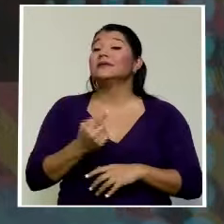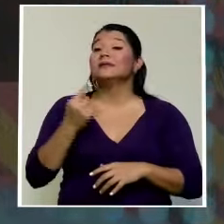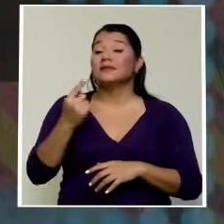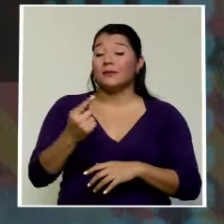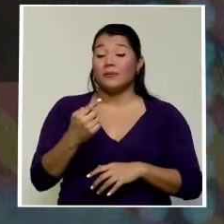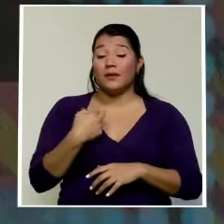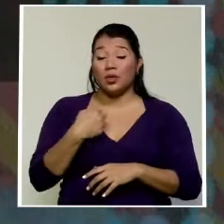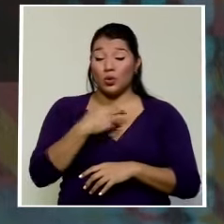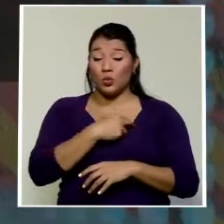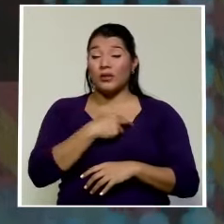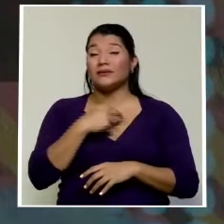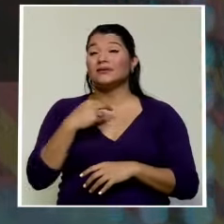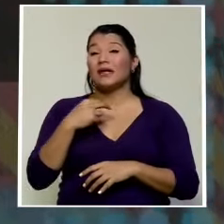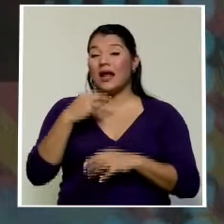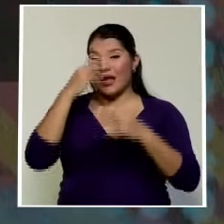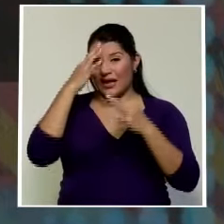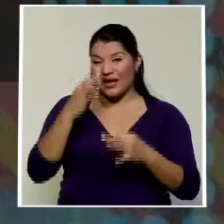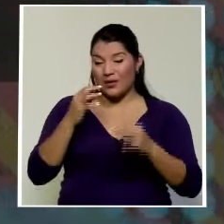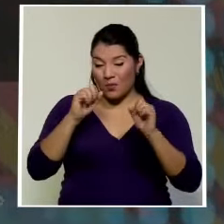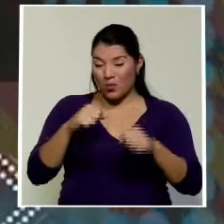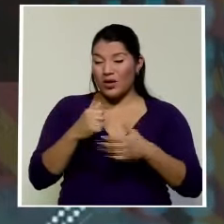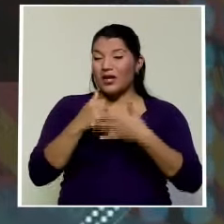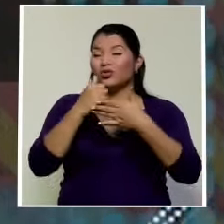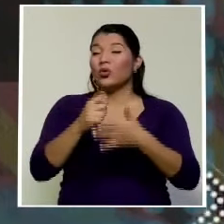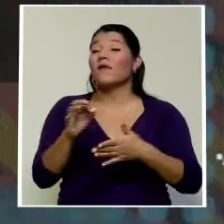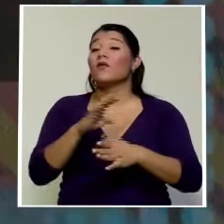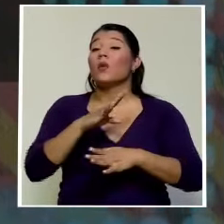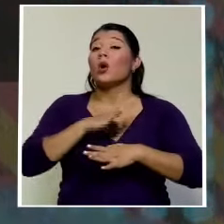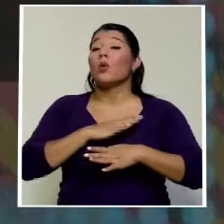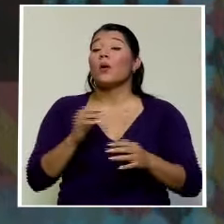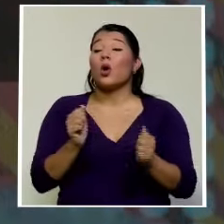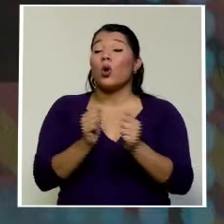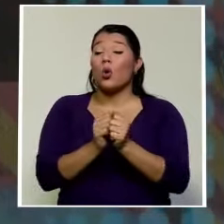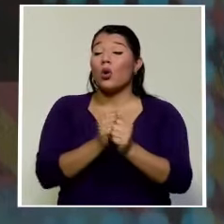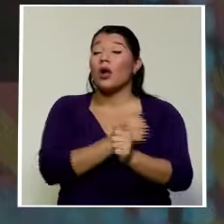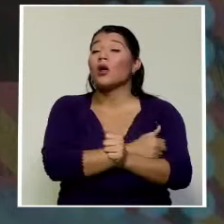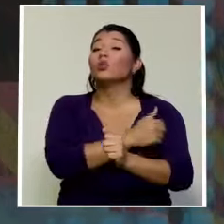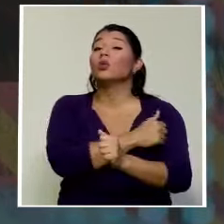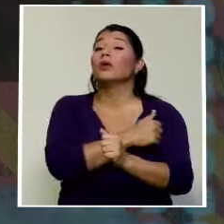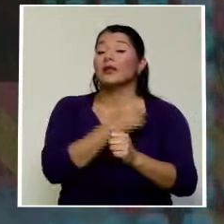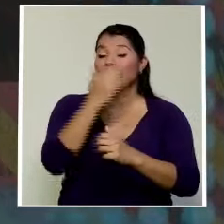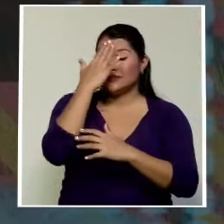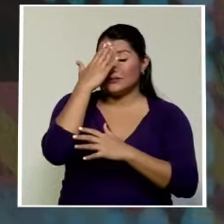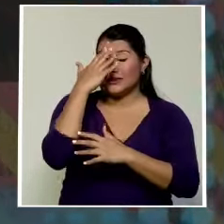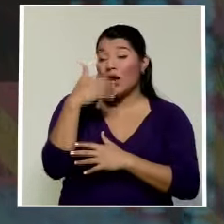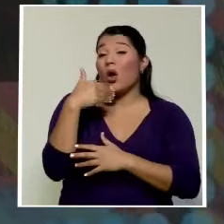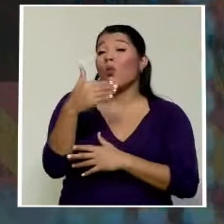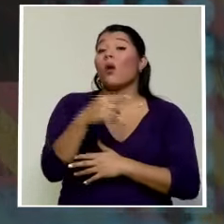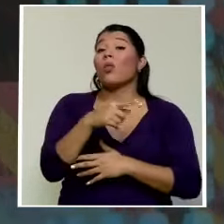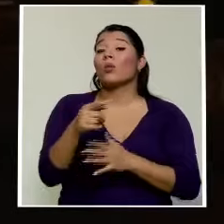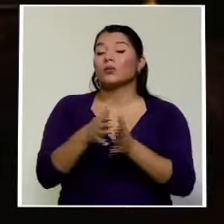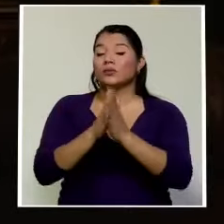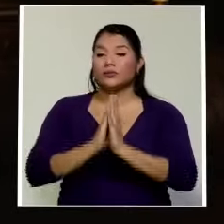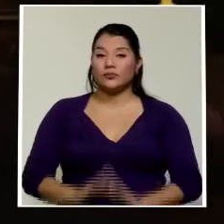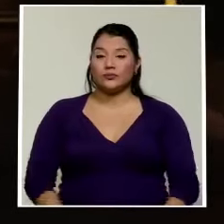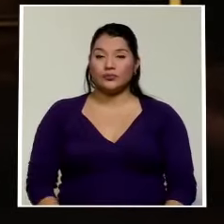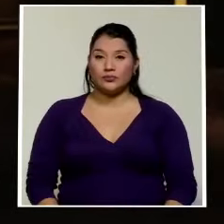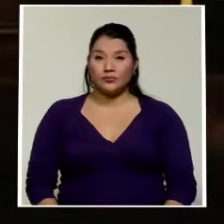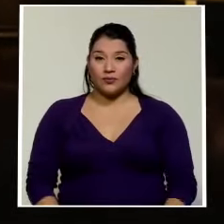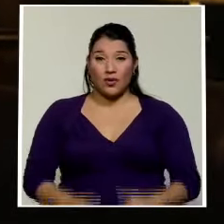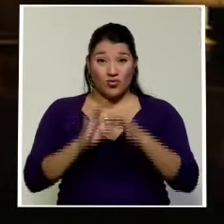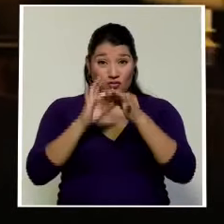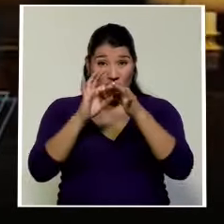nuestra política cooperar plenamente con las autoridades competentes cuando éstas lo solicitan. Al